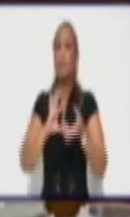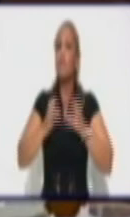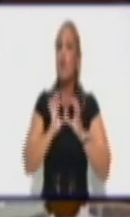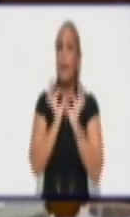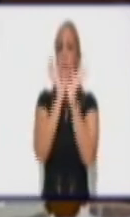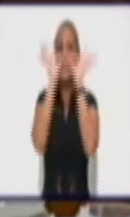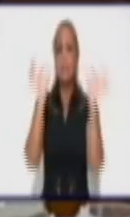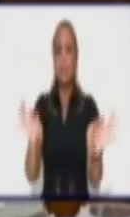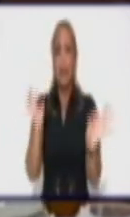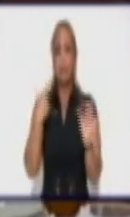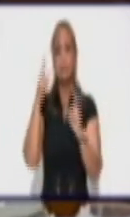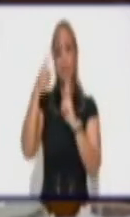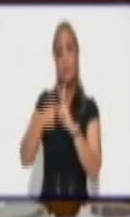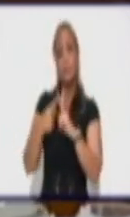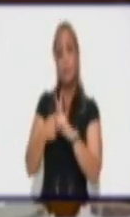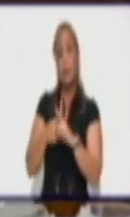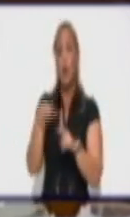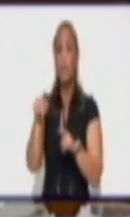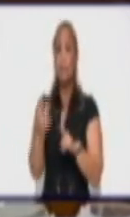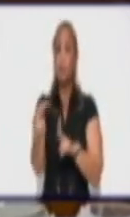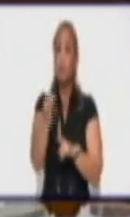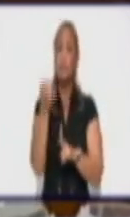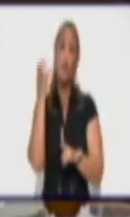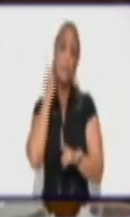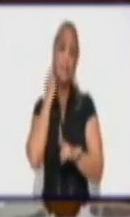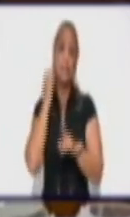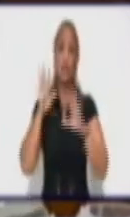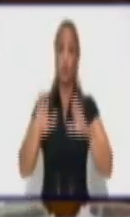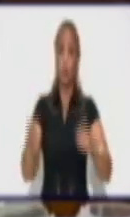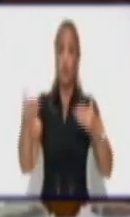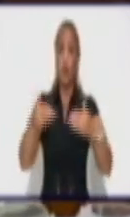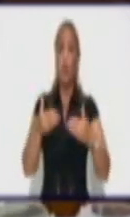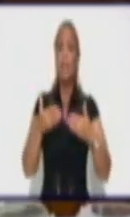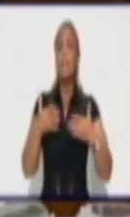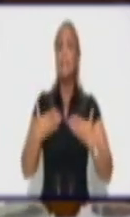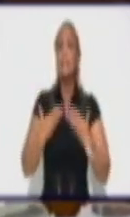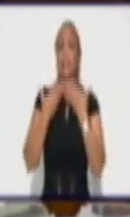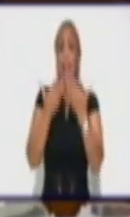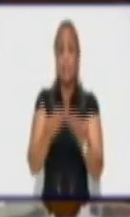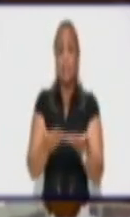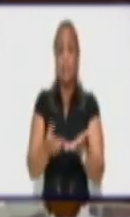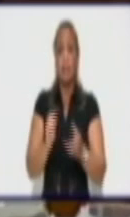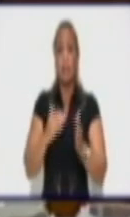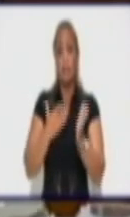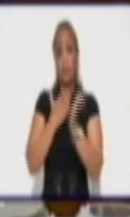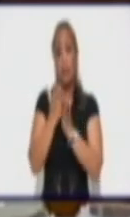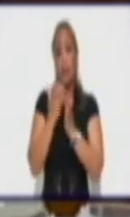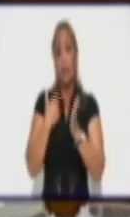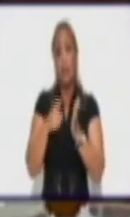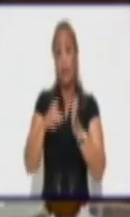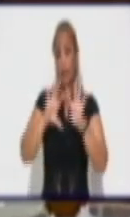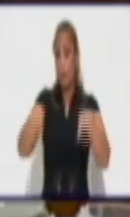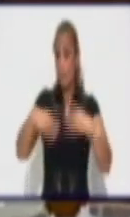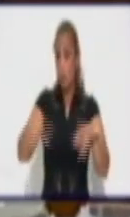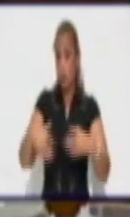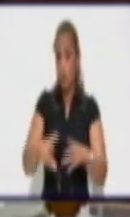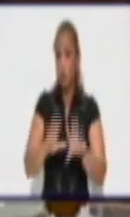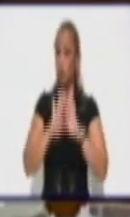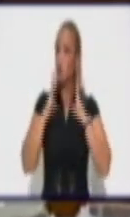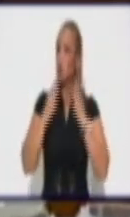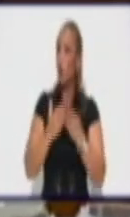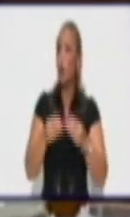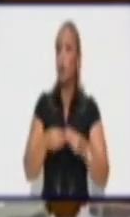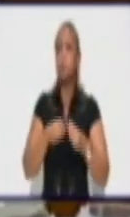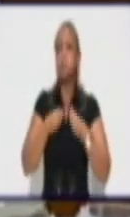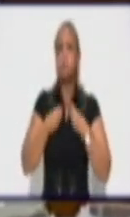bayamo y manzanillo que tuvieron directamente en el escenario aunque todos expresaron una